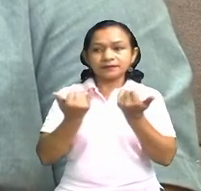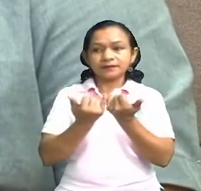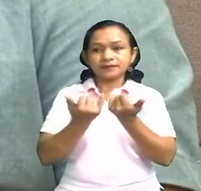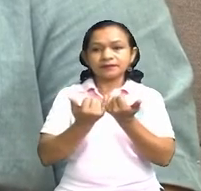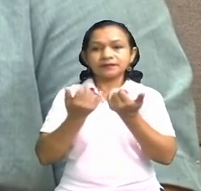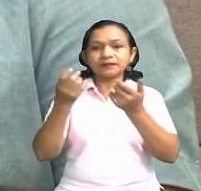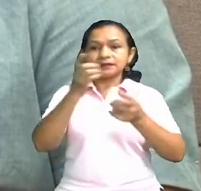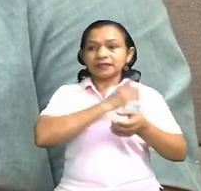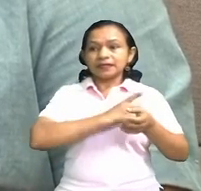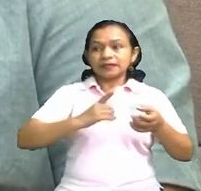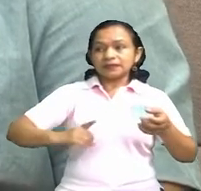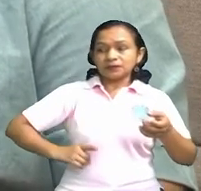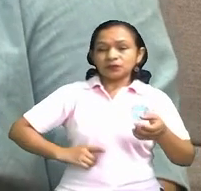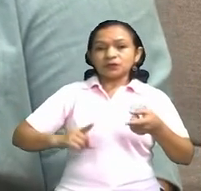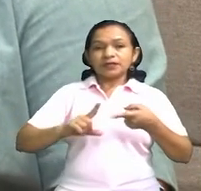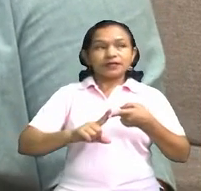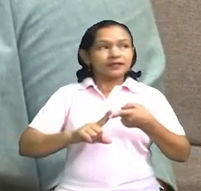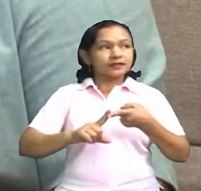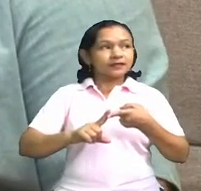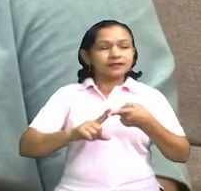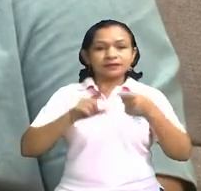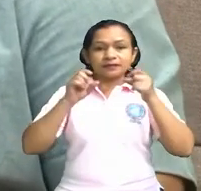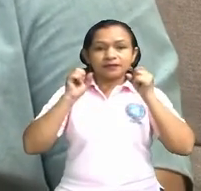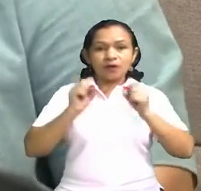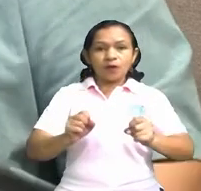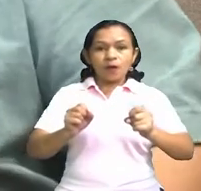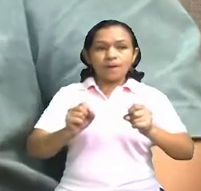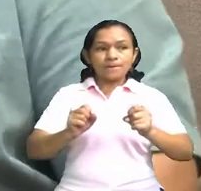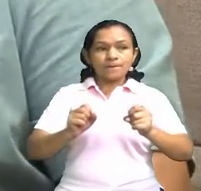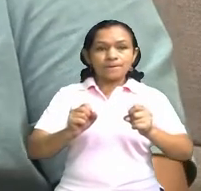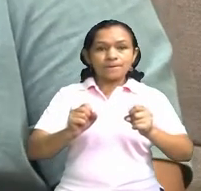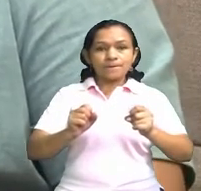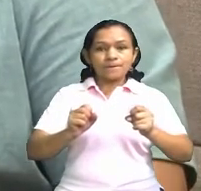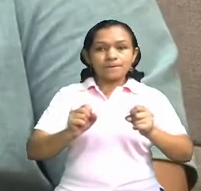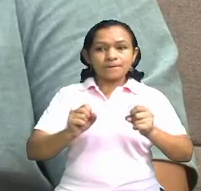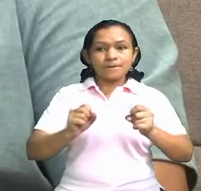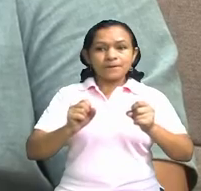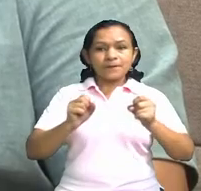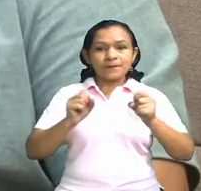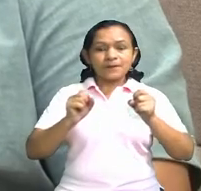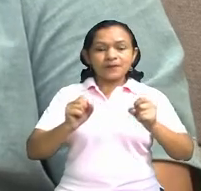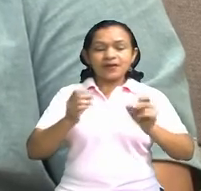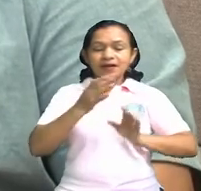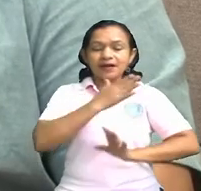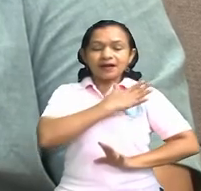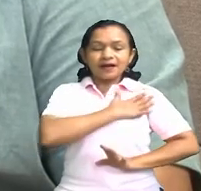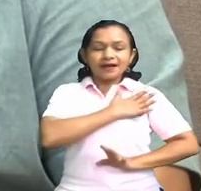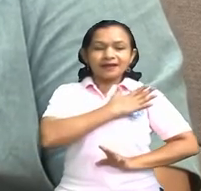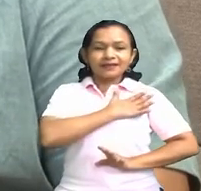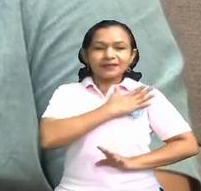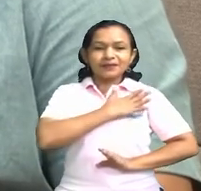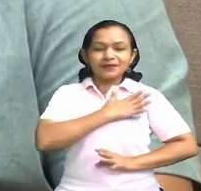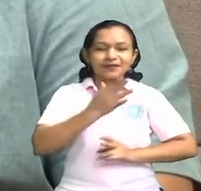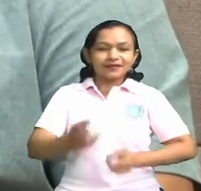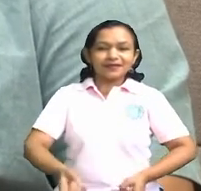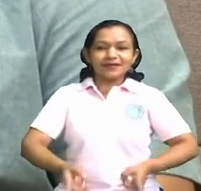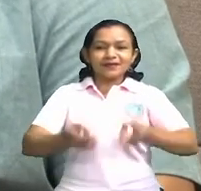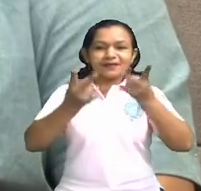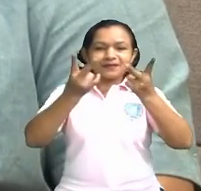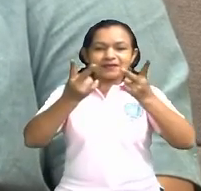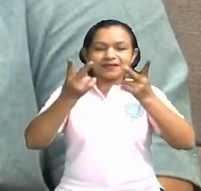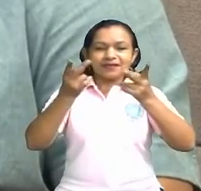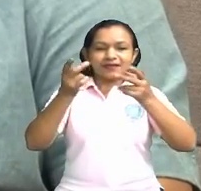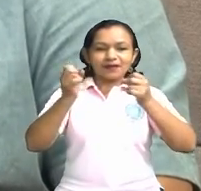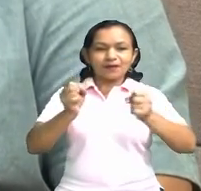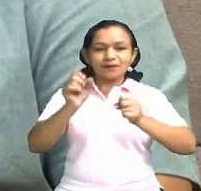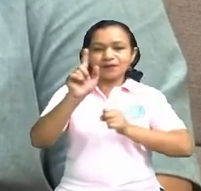al diputado, a ese hombre que era enamorado de la vida, al comandante